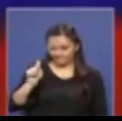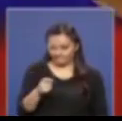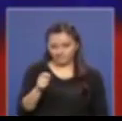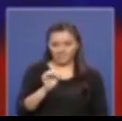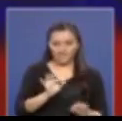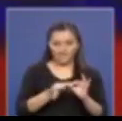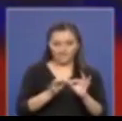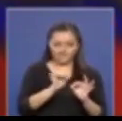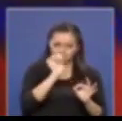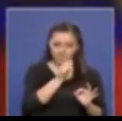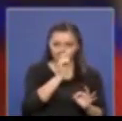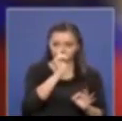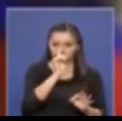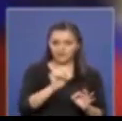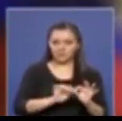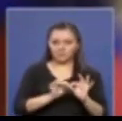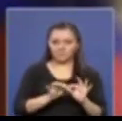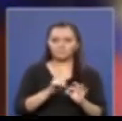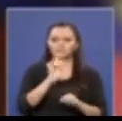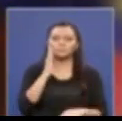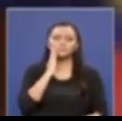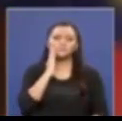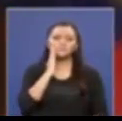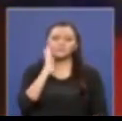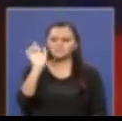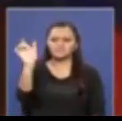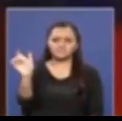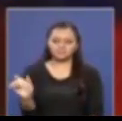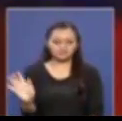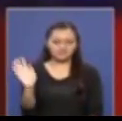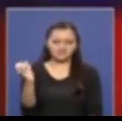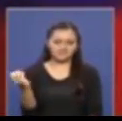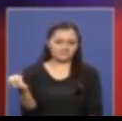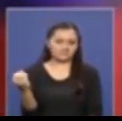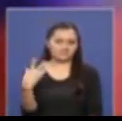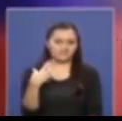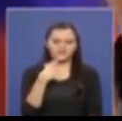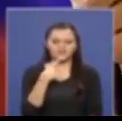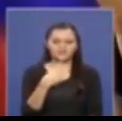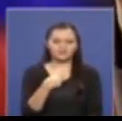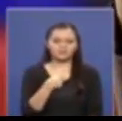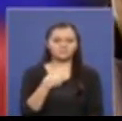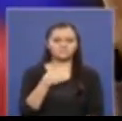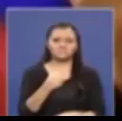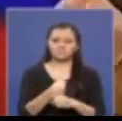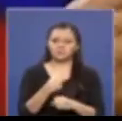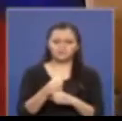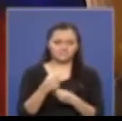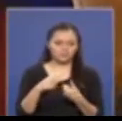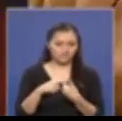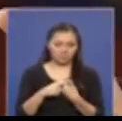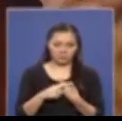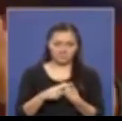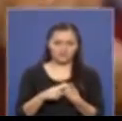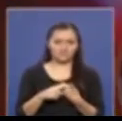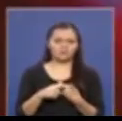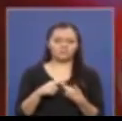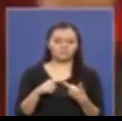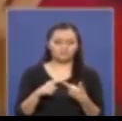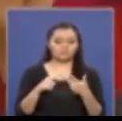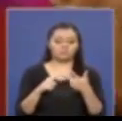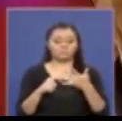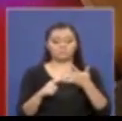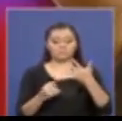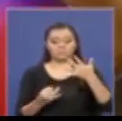ejemplo, nos decía una madre de una persona desaparecida, un niño, yo estoy sin trabajo, estoy sin esto y me pasa